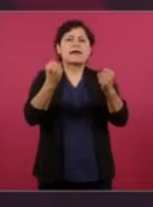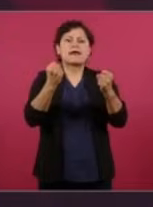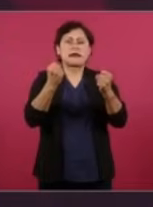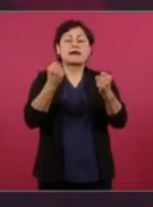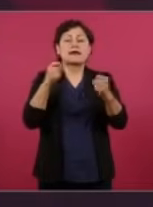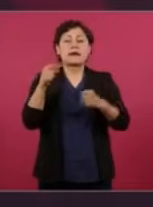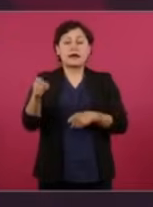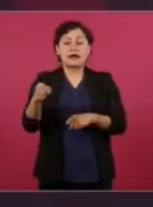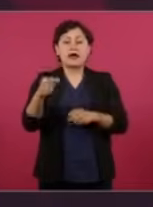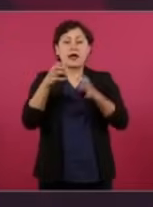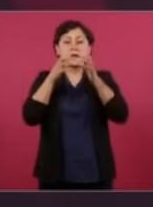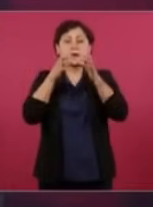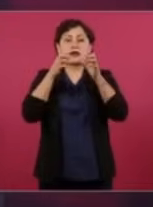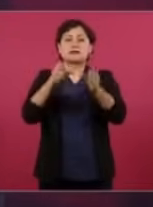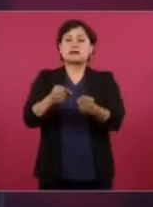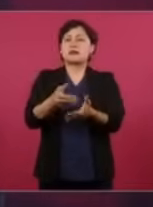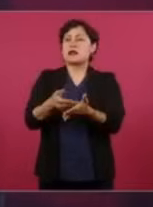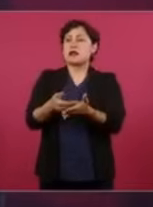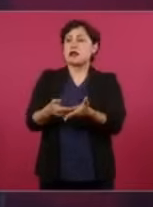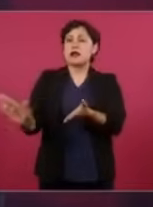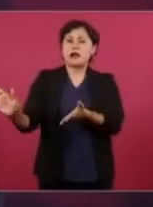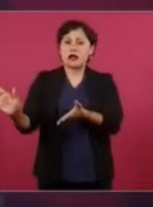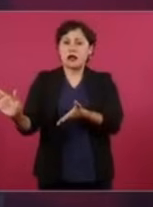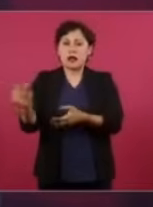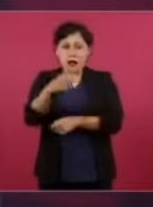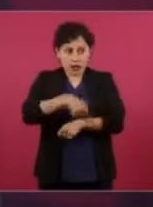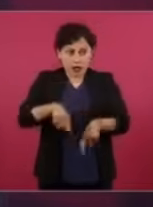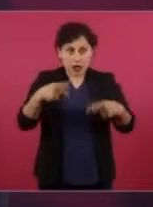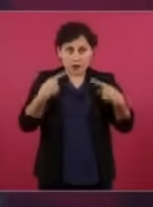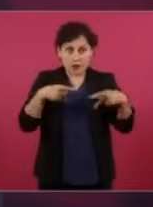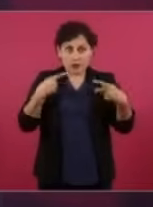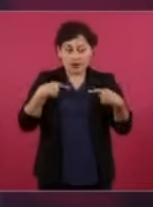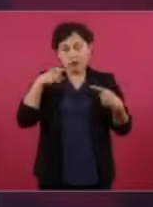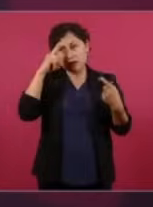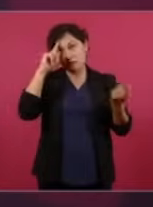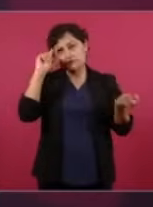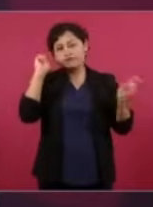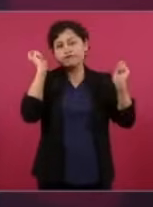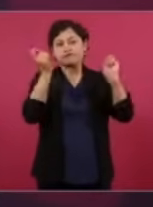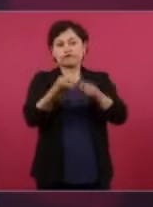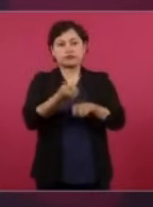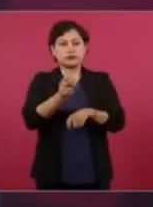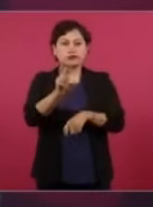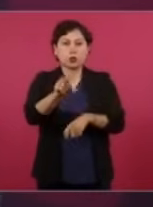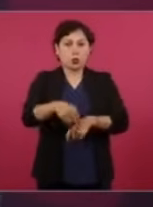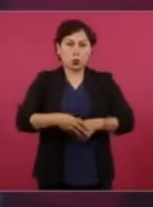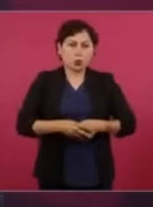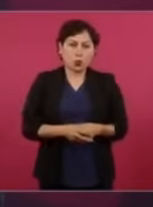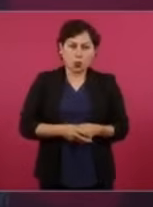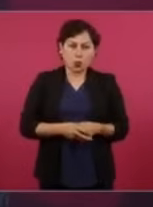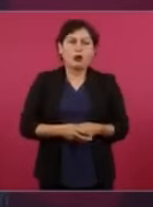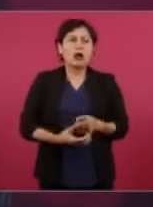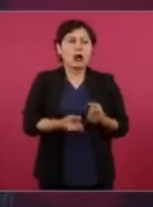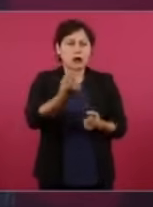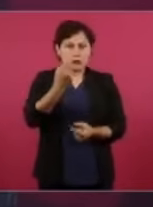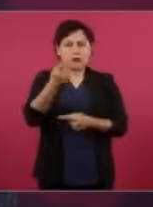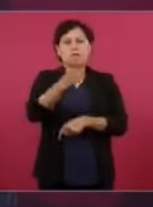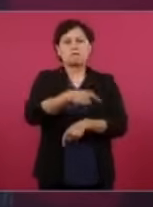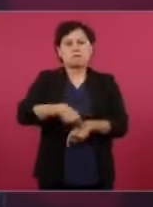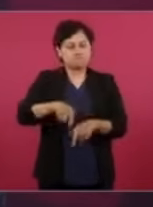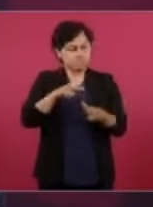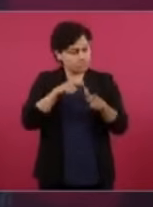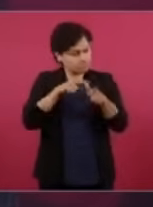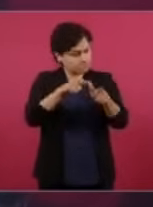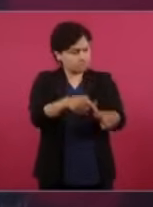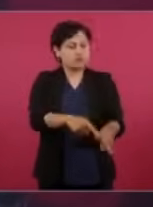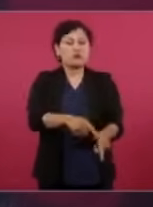dejó de existir el conservadurismo y se recompuso de inmediato. Ya con Porfirio Díaz, de